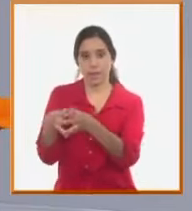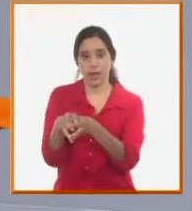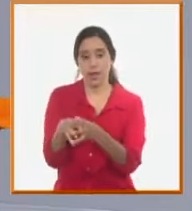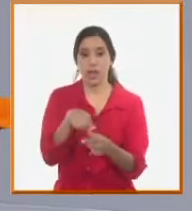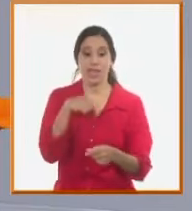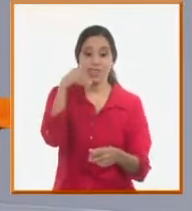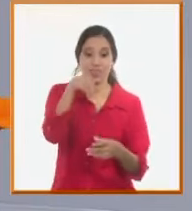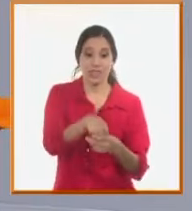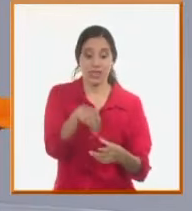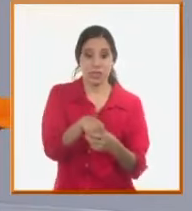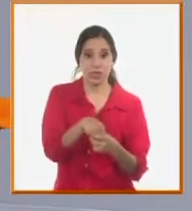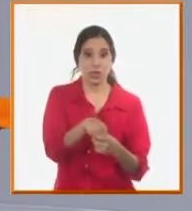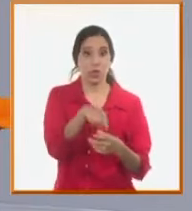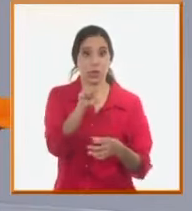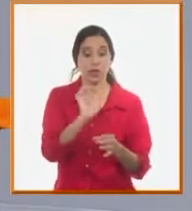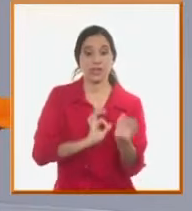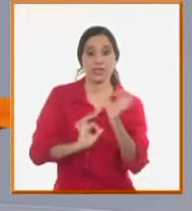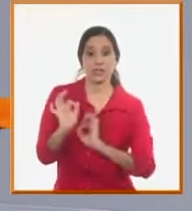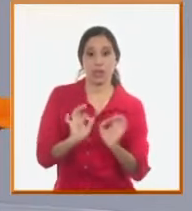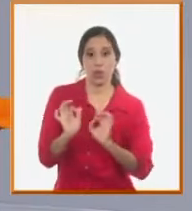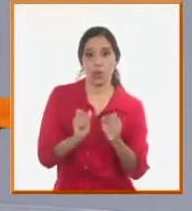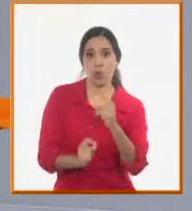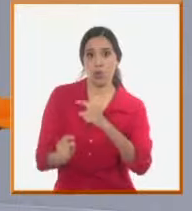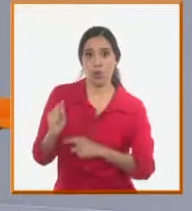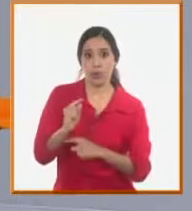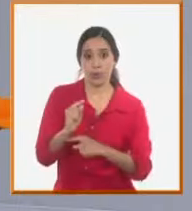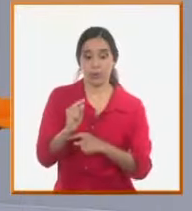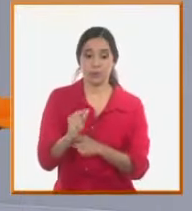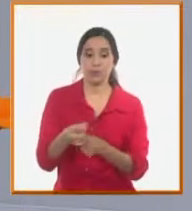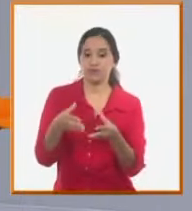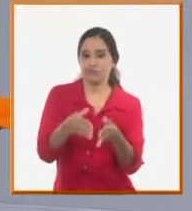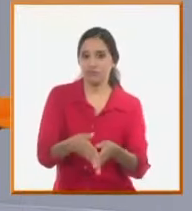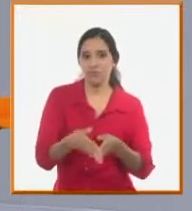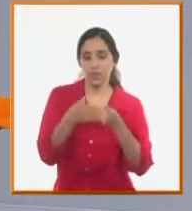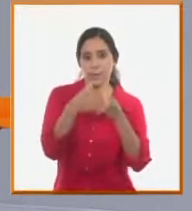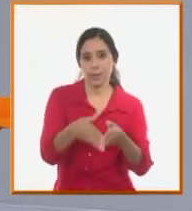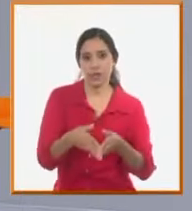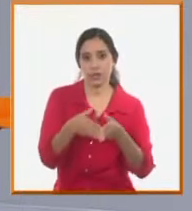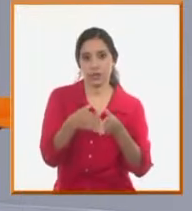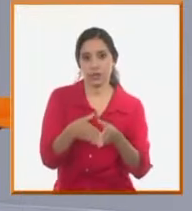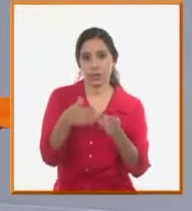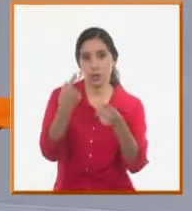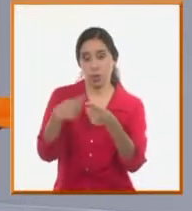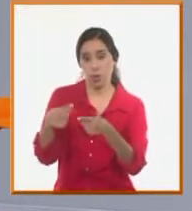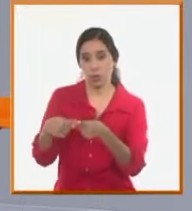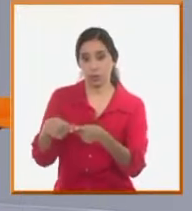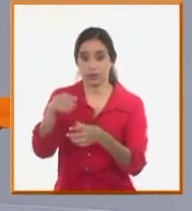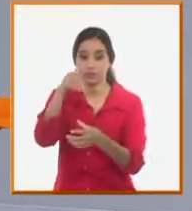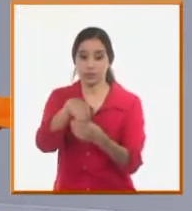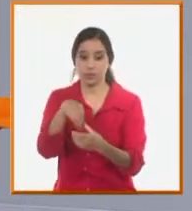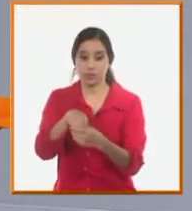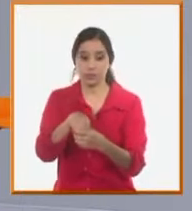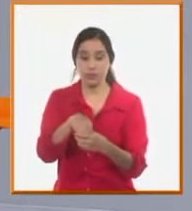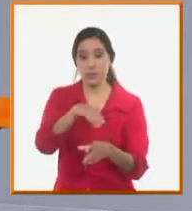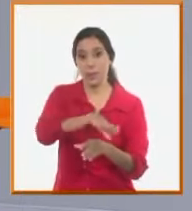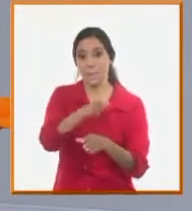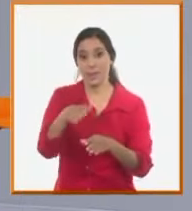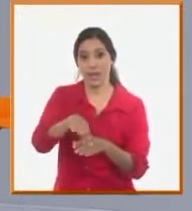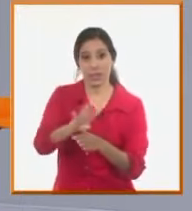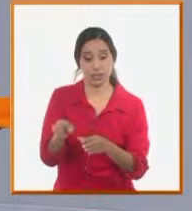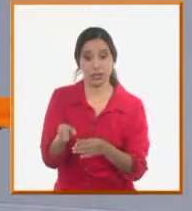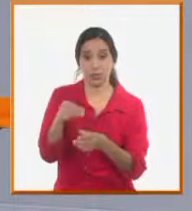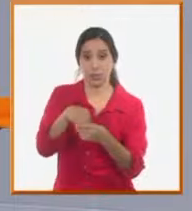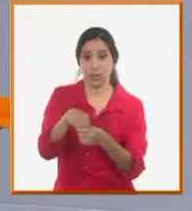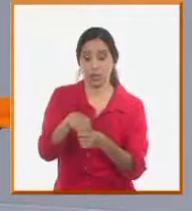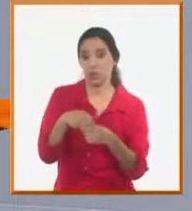nosotros tenemos previsto los seguros para embarcaciones de placer y los seguros para cascos marítimos. Ahora, ¿cuáles son las embarcaciones que